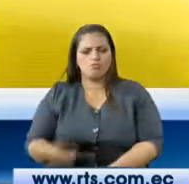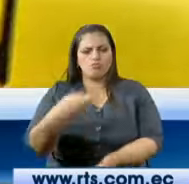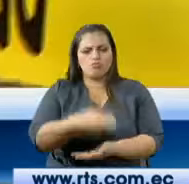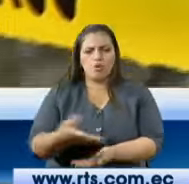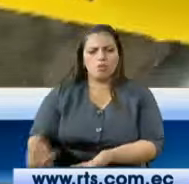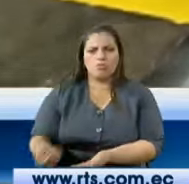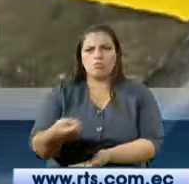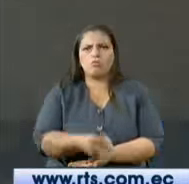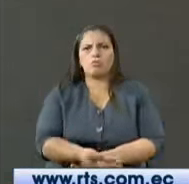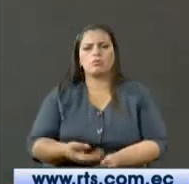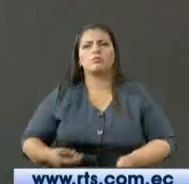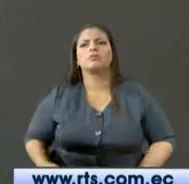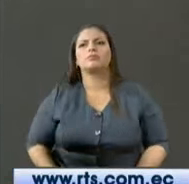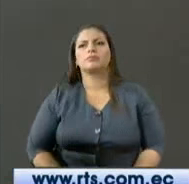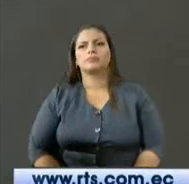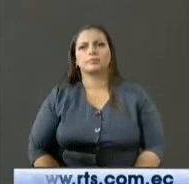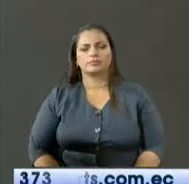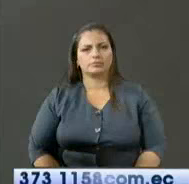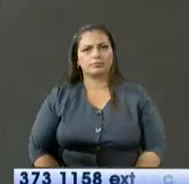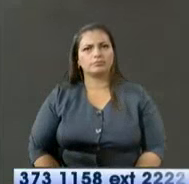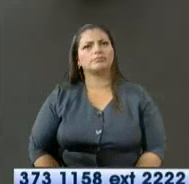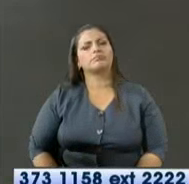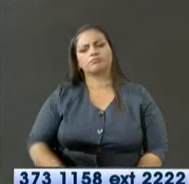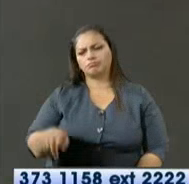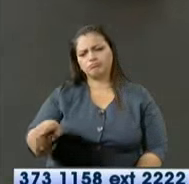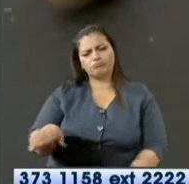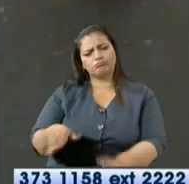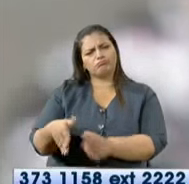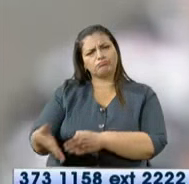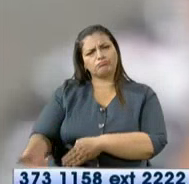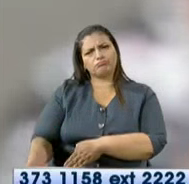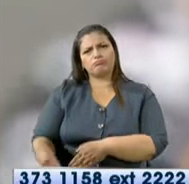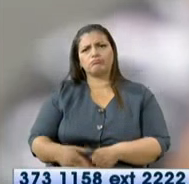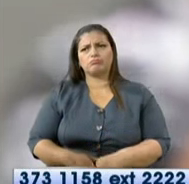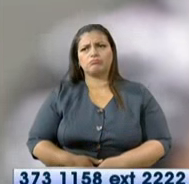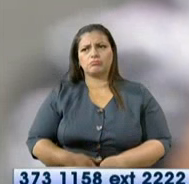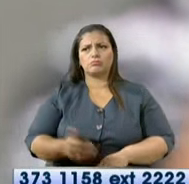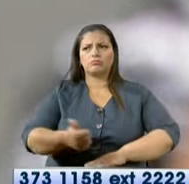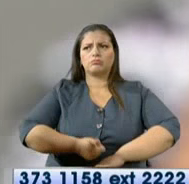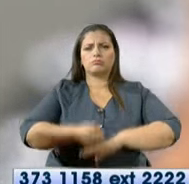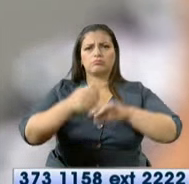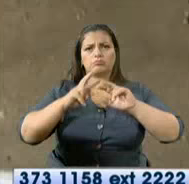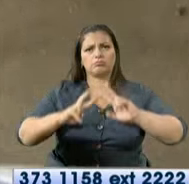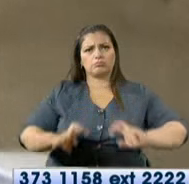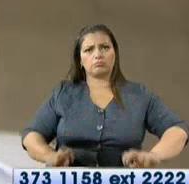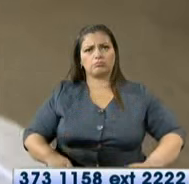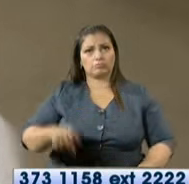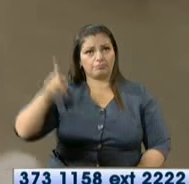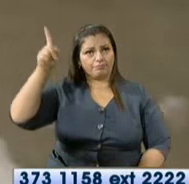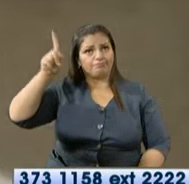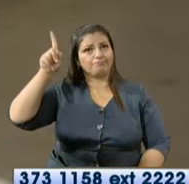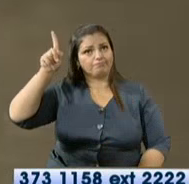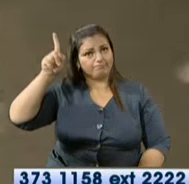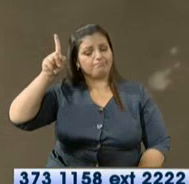los archivos de la impunidad y la desmemoria. Dios tarda, pero no